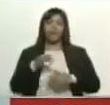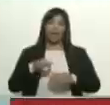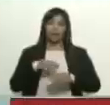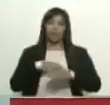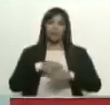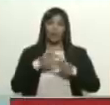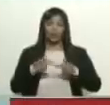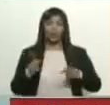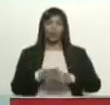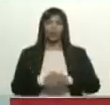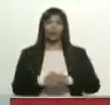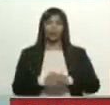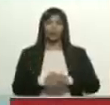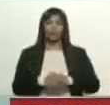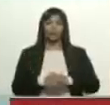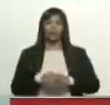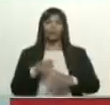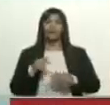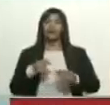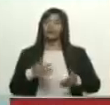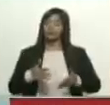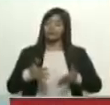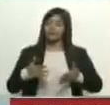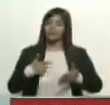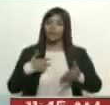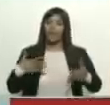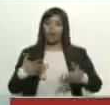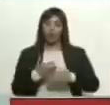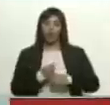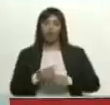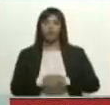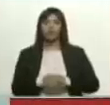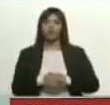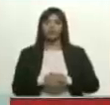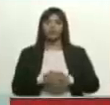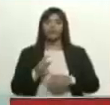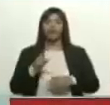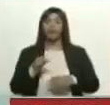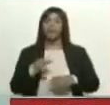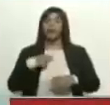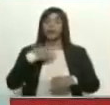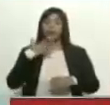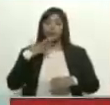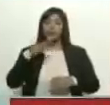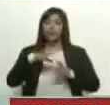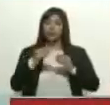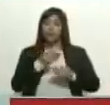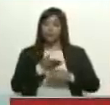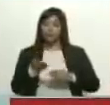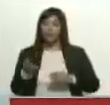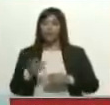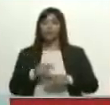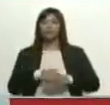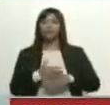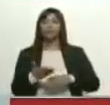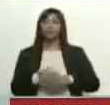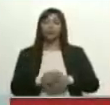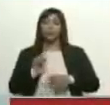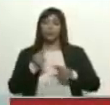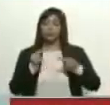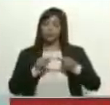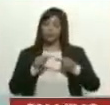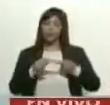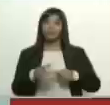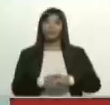Ministerio Público se ha ganado la confianza y el prestigio de la nación es por, en primer